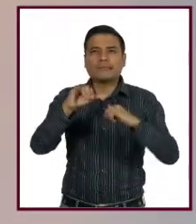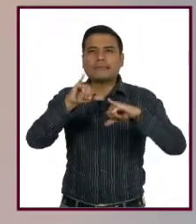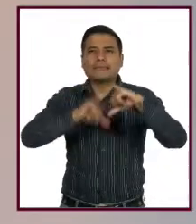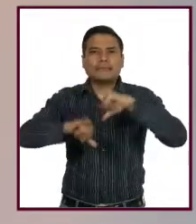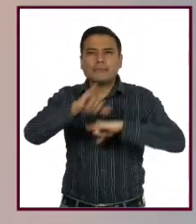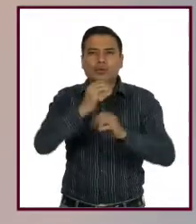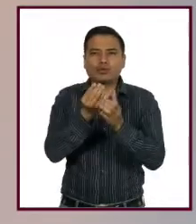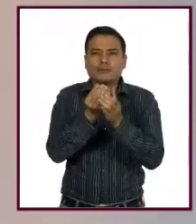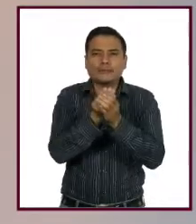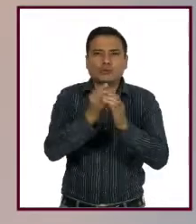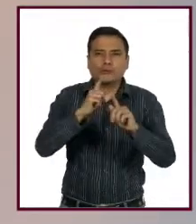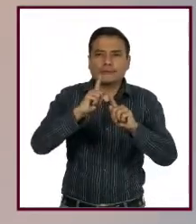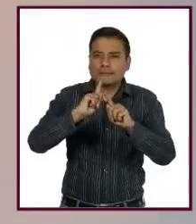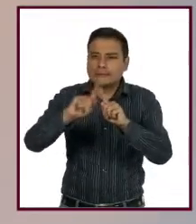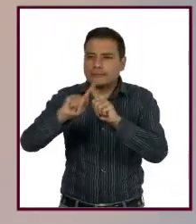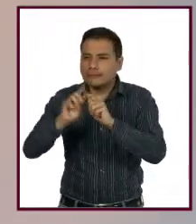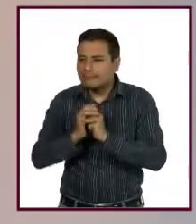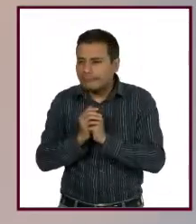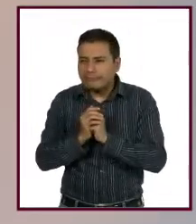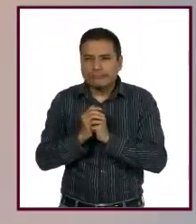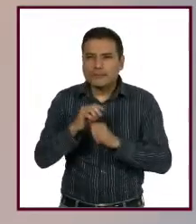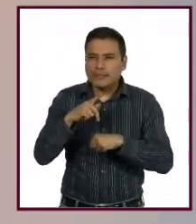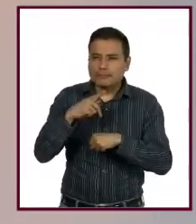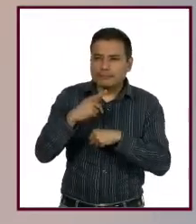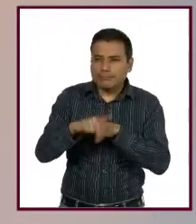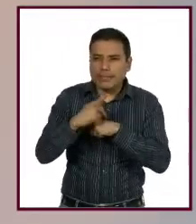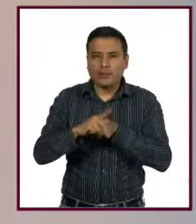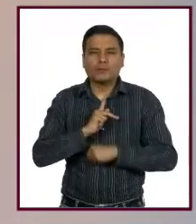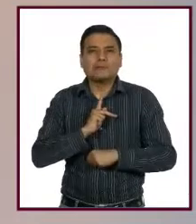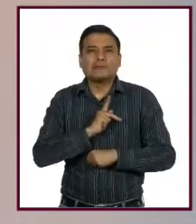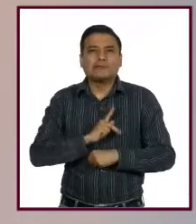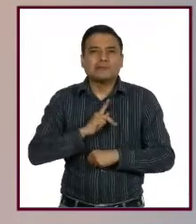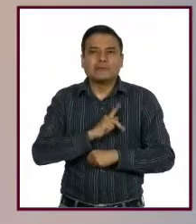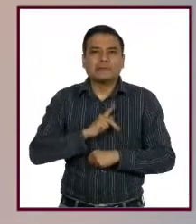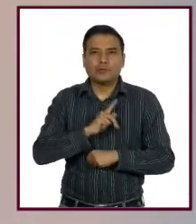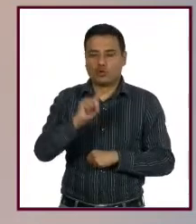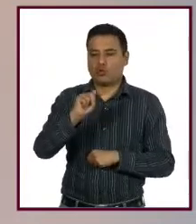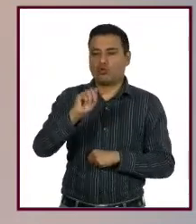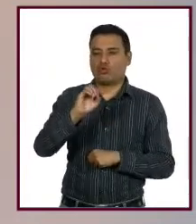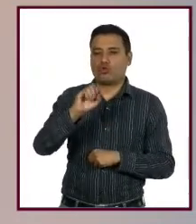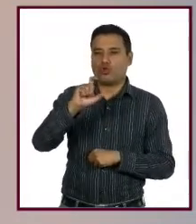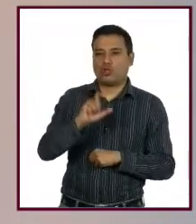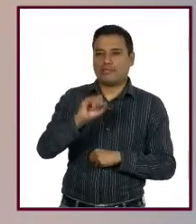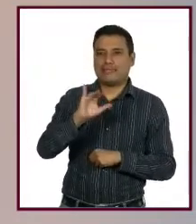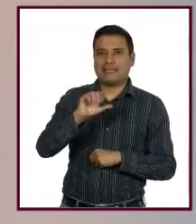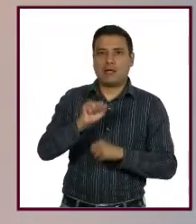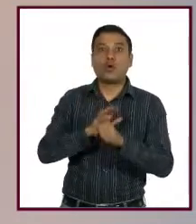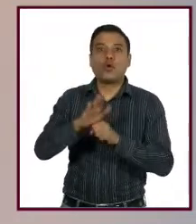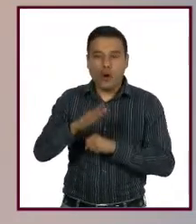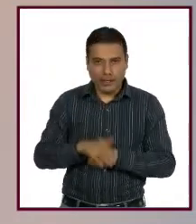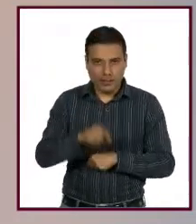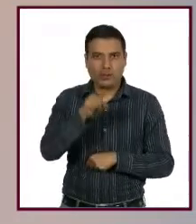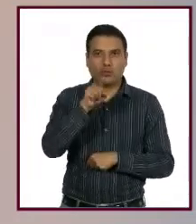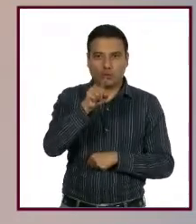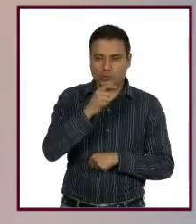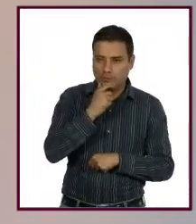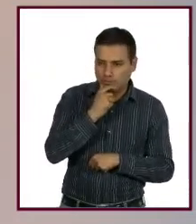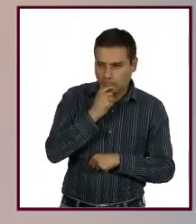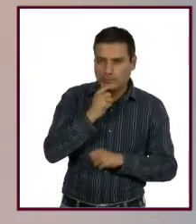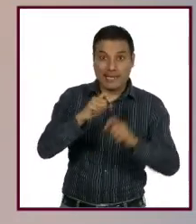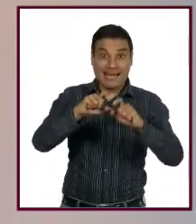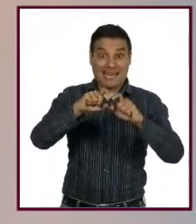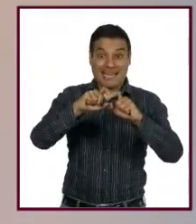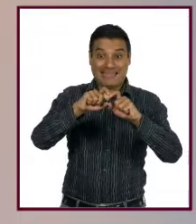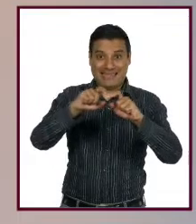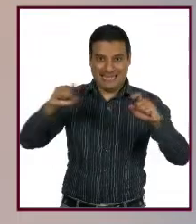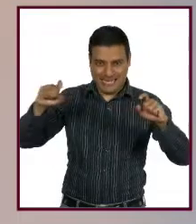que pudieran ser tóxicas, que pudieran llegarse a considerar dentro de las clasificaciones que vimos anteriormente y empezar a poner